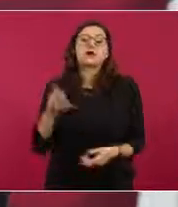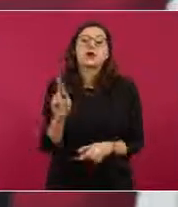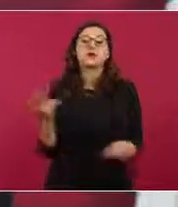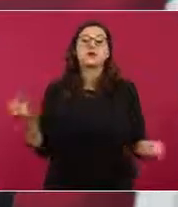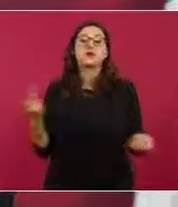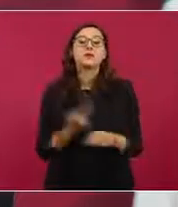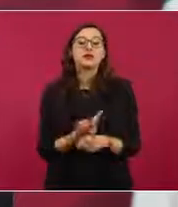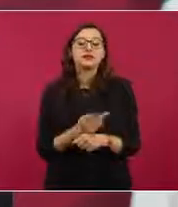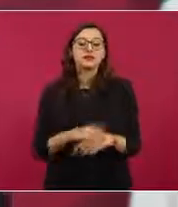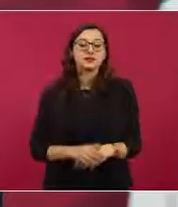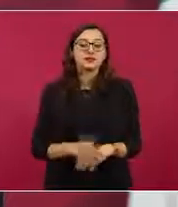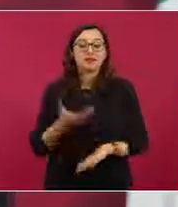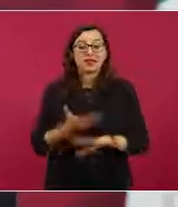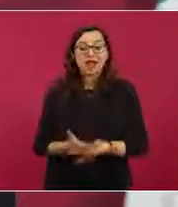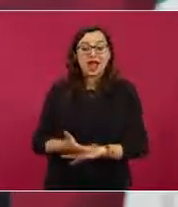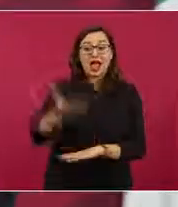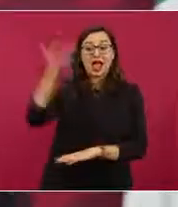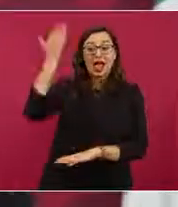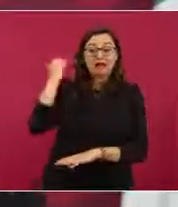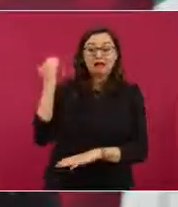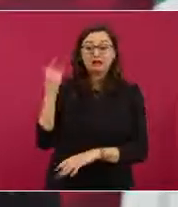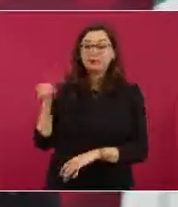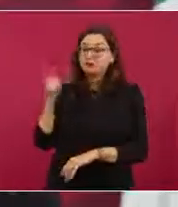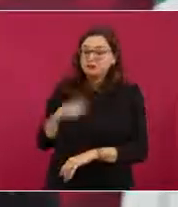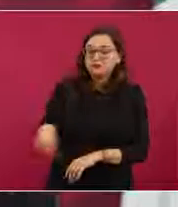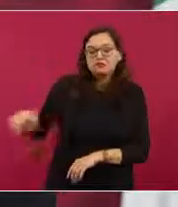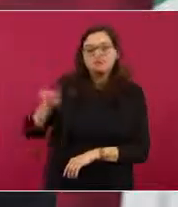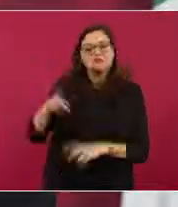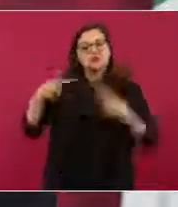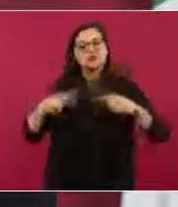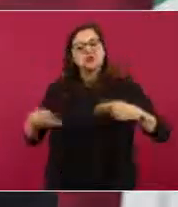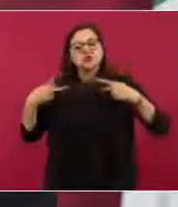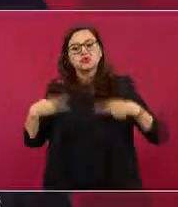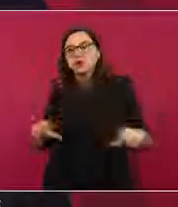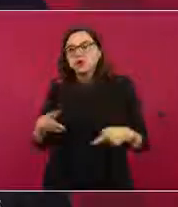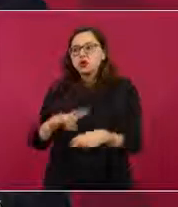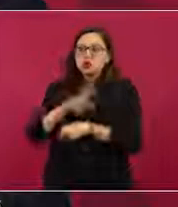eran los que no tenían influencias,